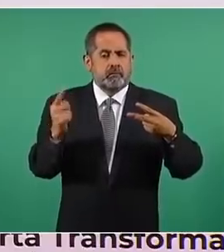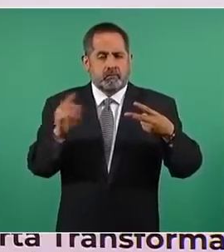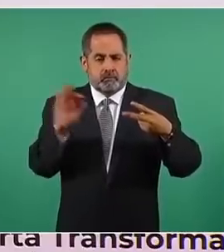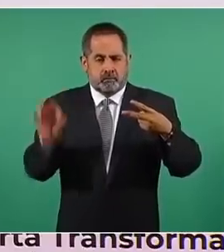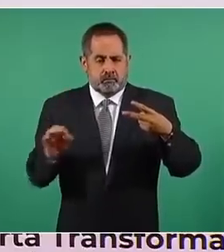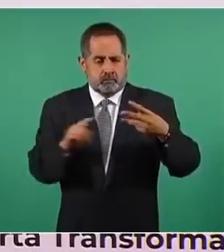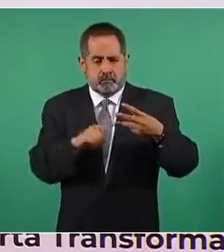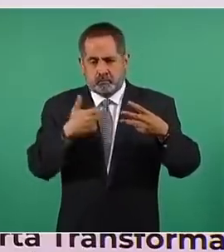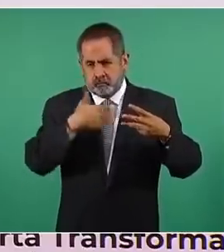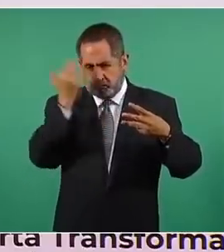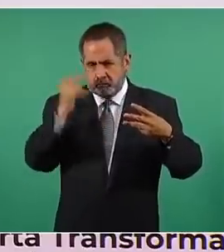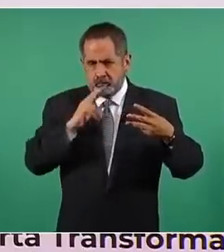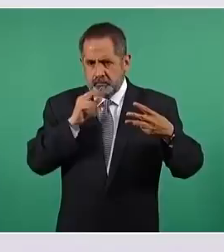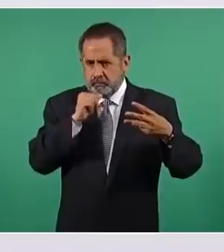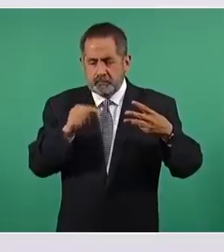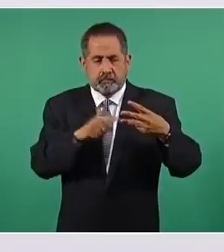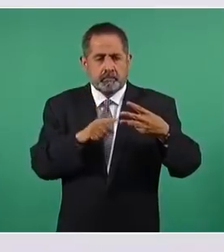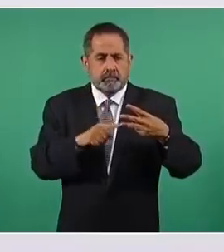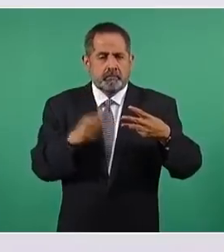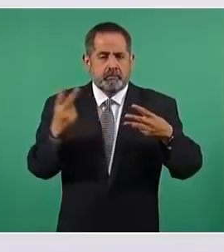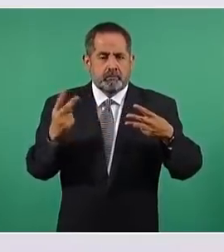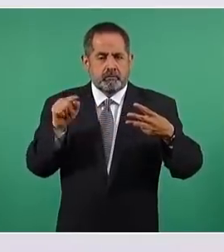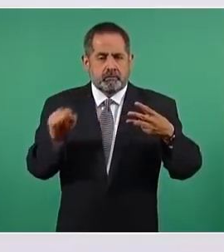31.1%. No sabe,